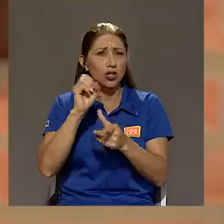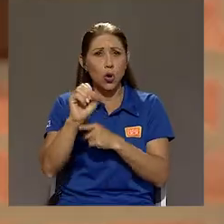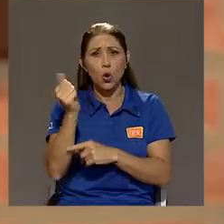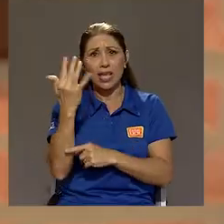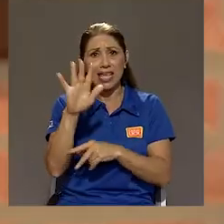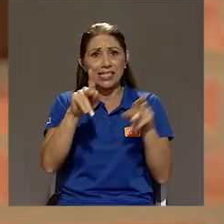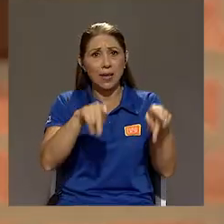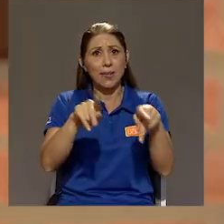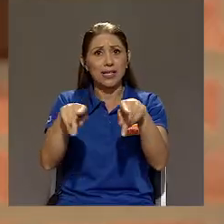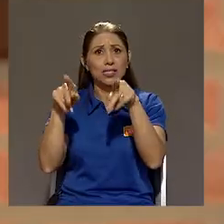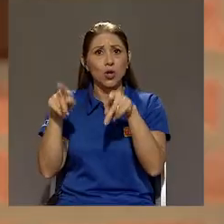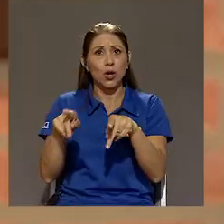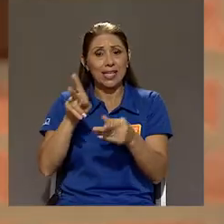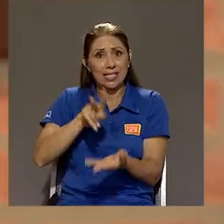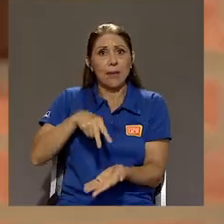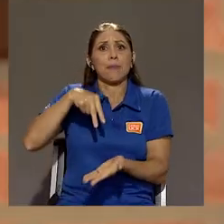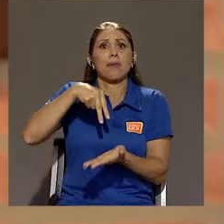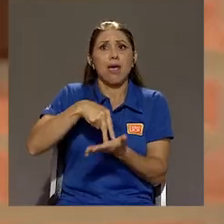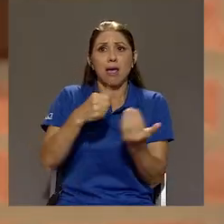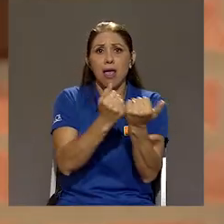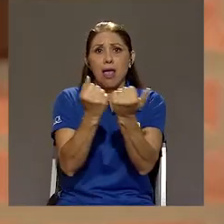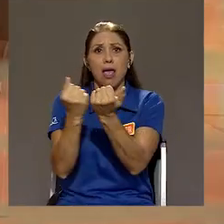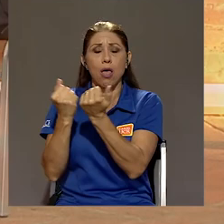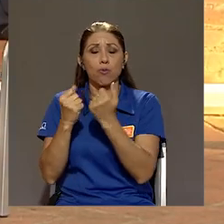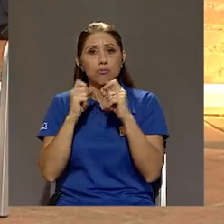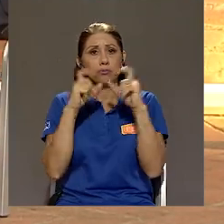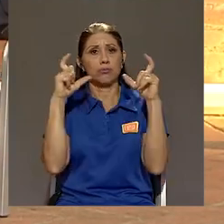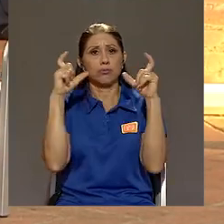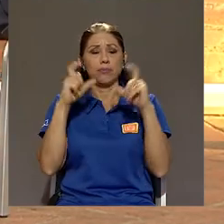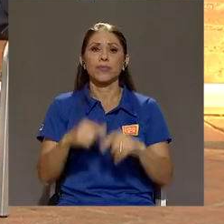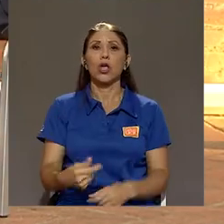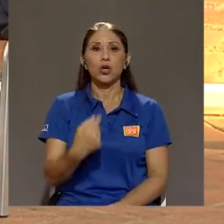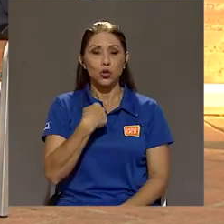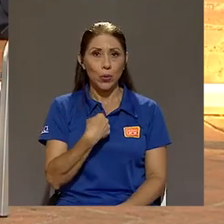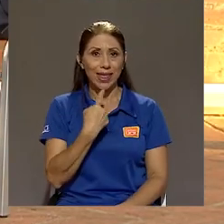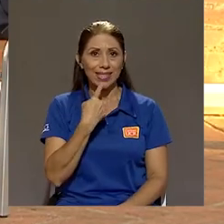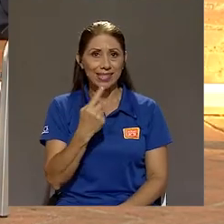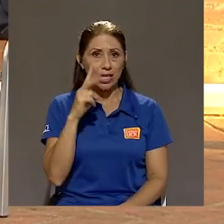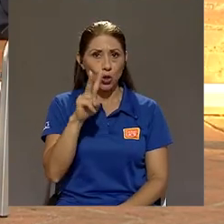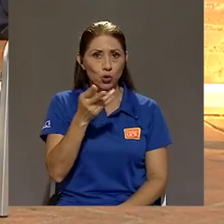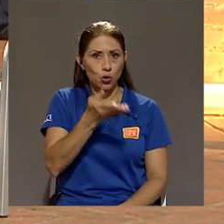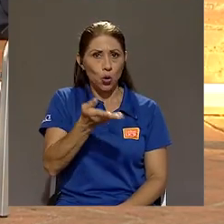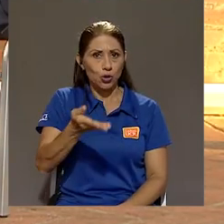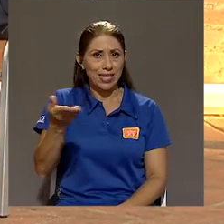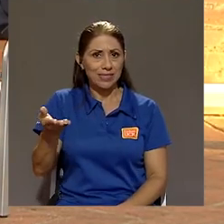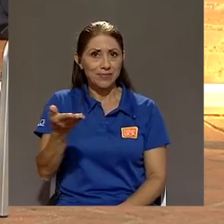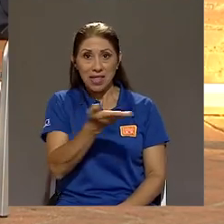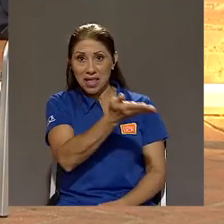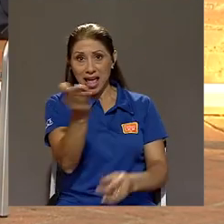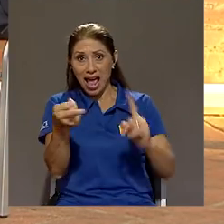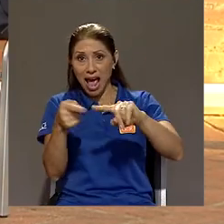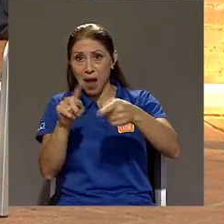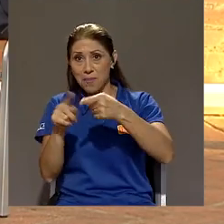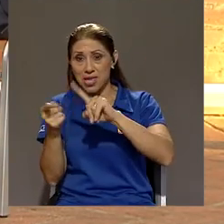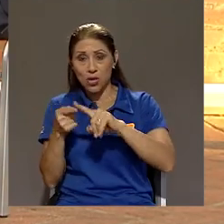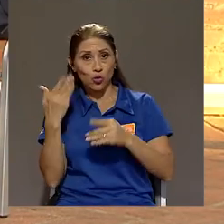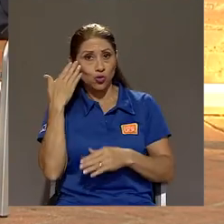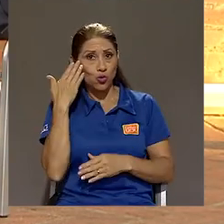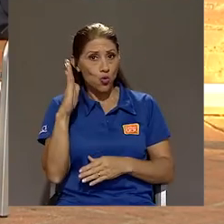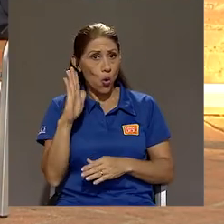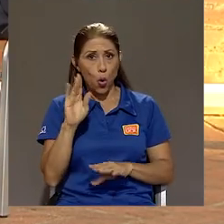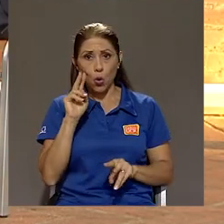la verdad fue un poco impresionante para nosotros. Sí. Dos cosas voy a decir. Las amigas y amigos no conocen el